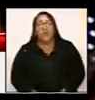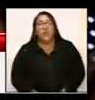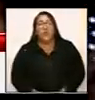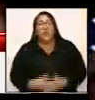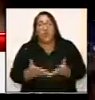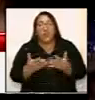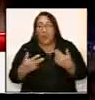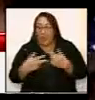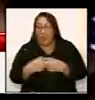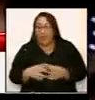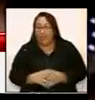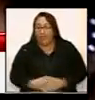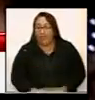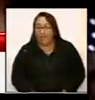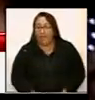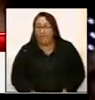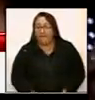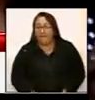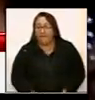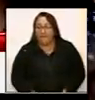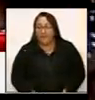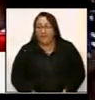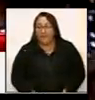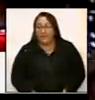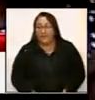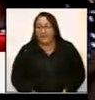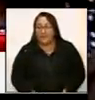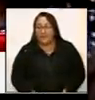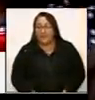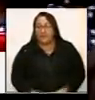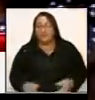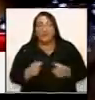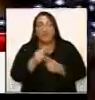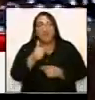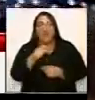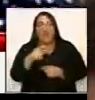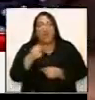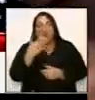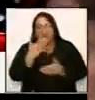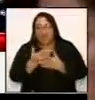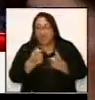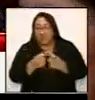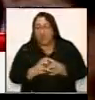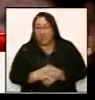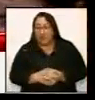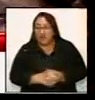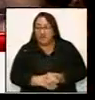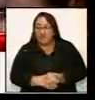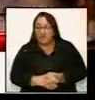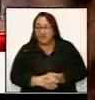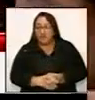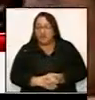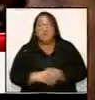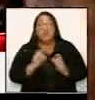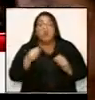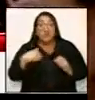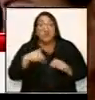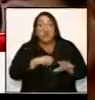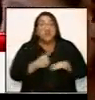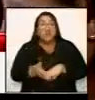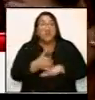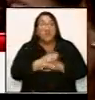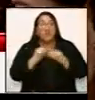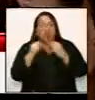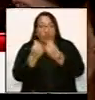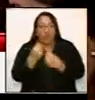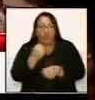piden interrupción. Congresista Salgado. Sí, presidente, gracias, congresista Mercedes Arauz. Hicimos nosotros un grupo